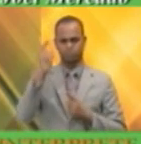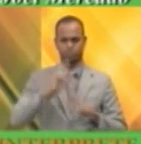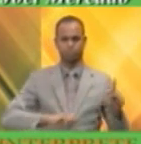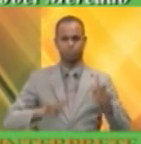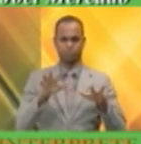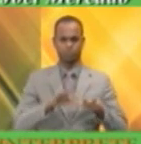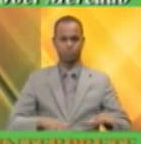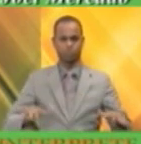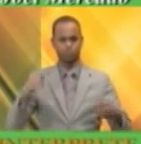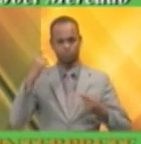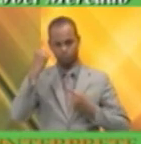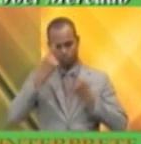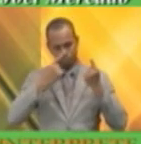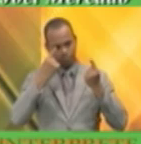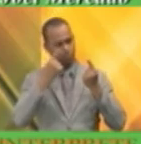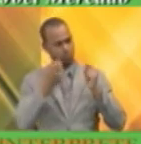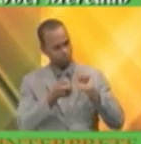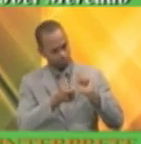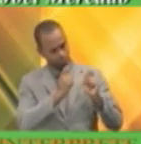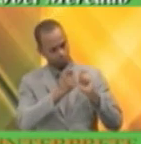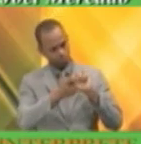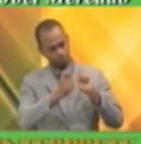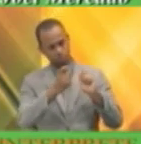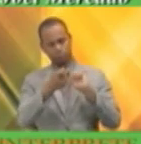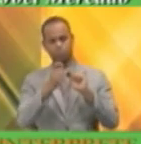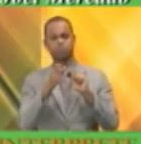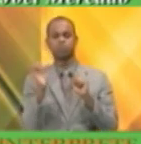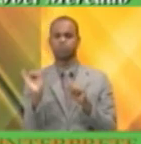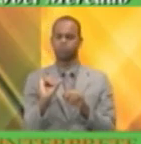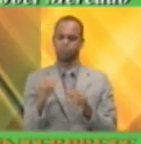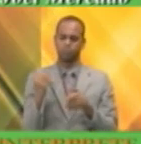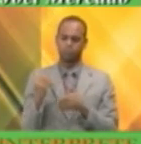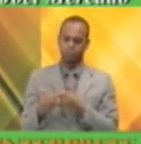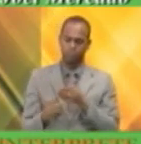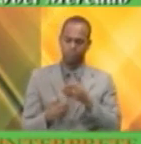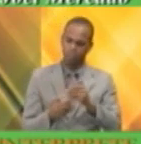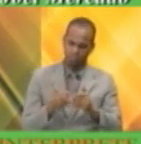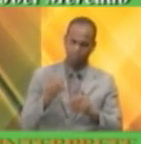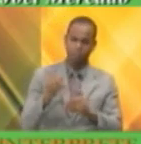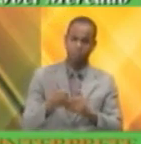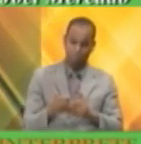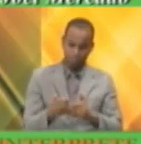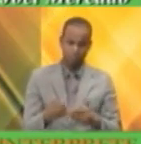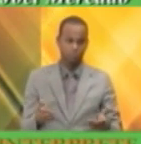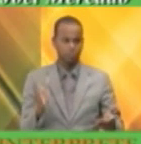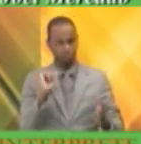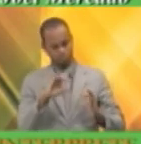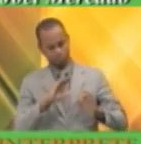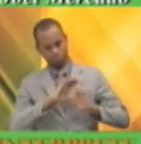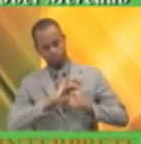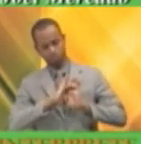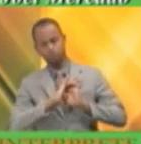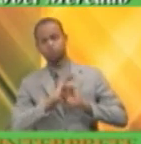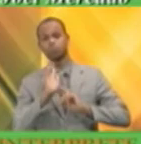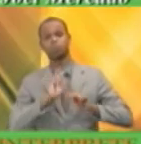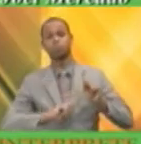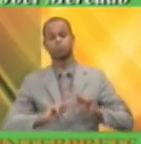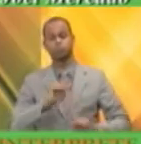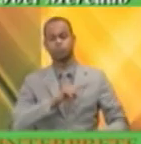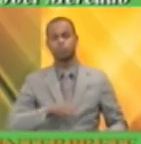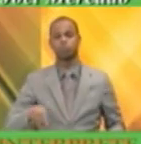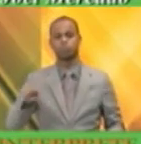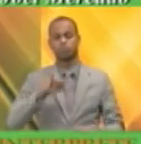de la gente, sí. Que es un problema de eso, claro. Que vaya creciendo la conciencia de la gente, de las personas y de